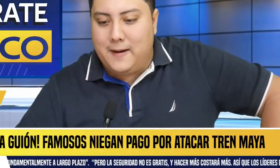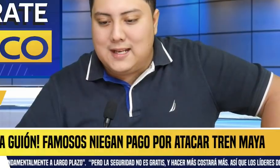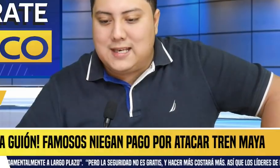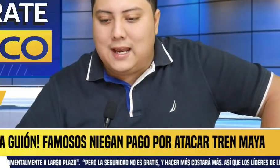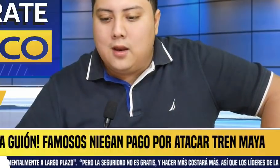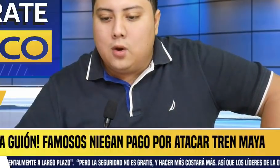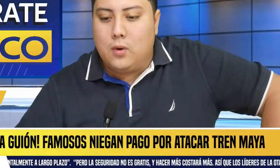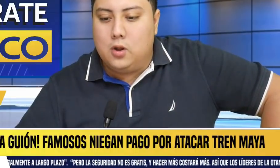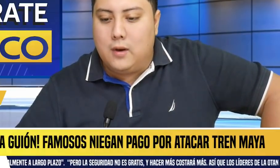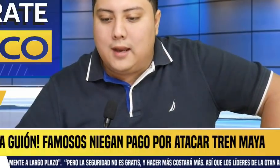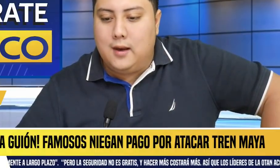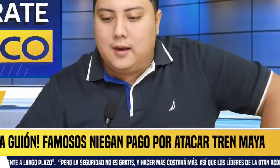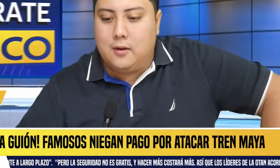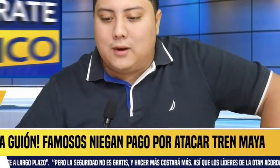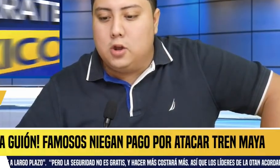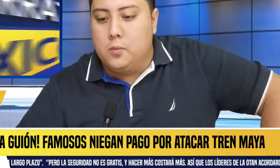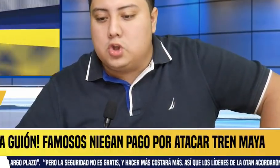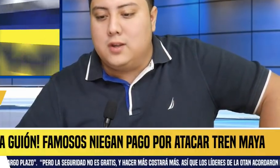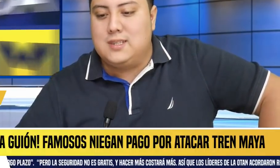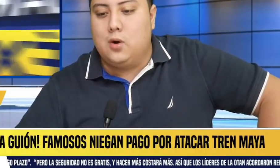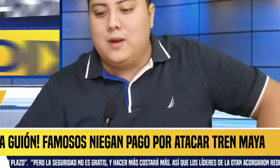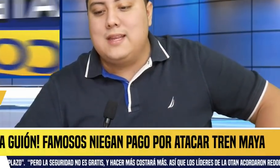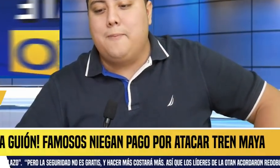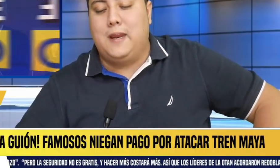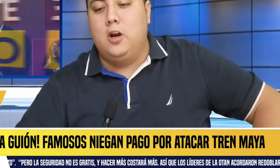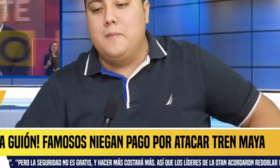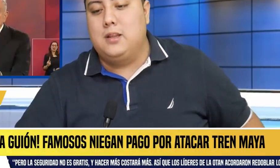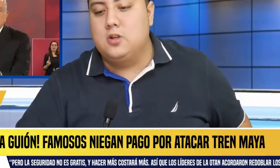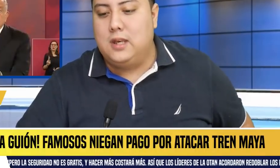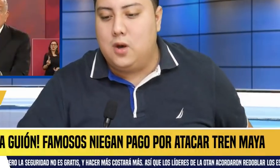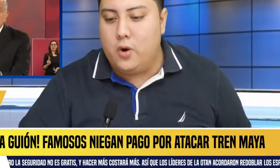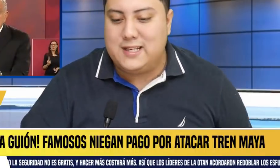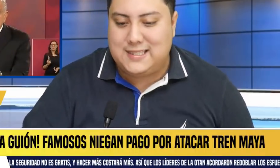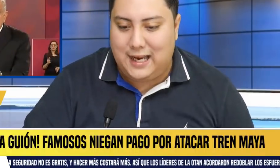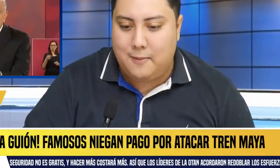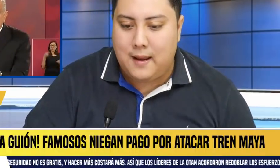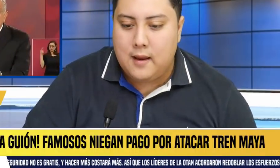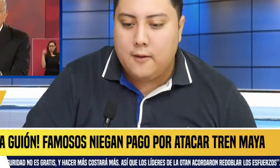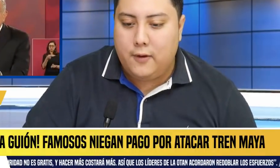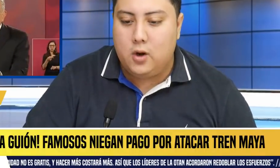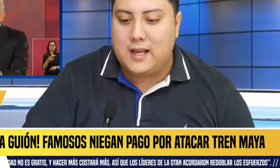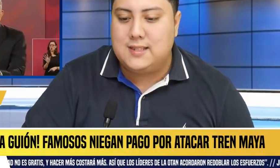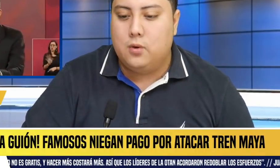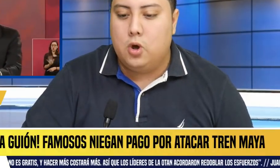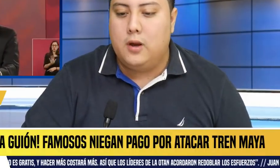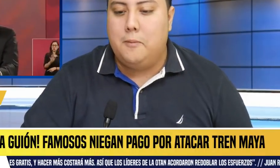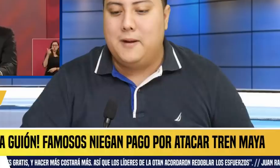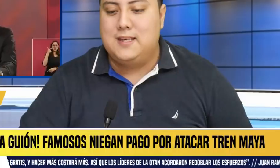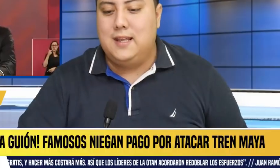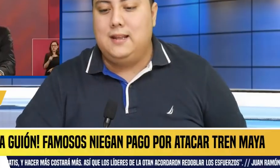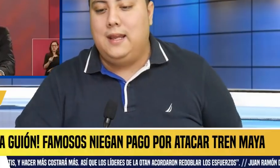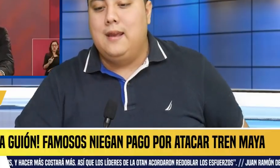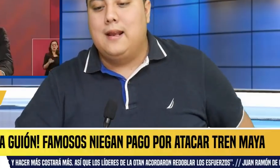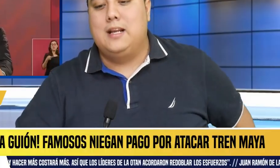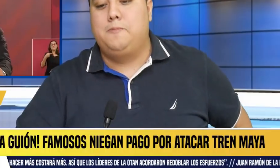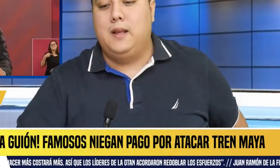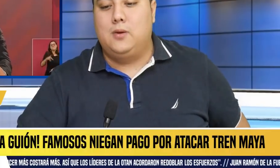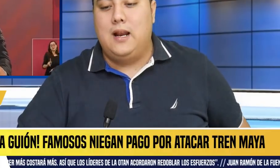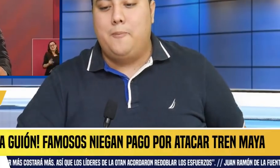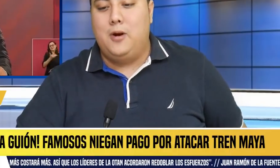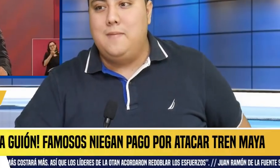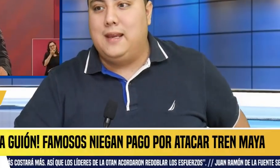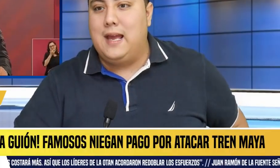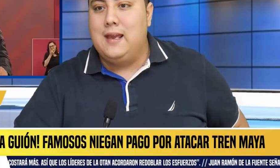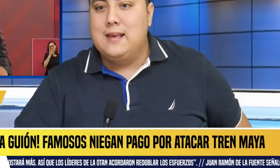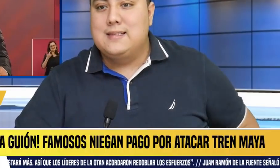una brecha cuando mucho de 50 kilómetros y no es selva. Fue lo que aseguró el presidente respecto